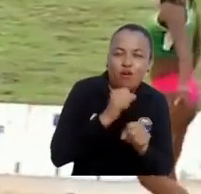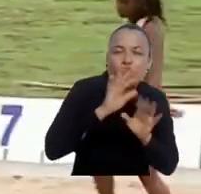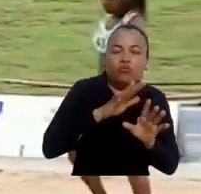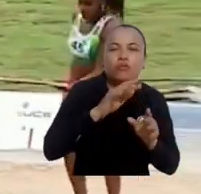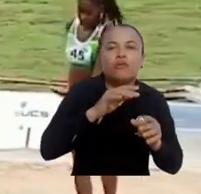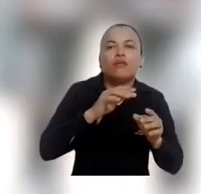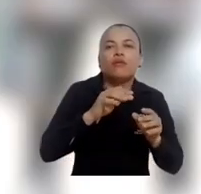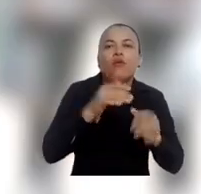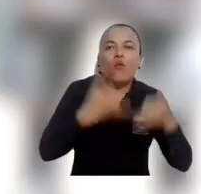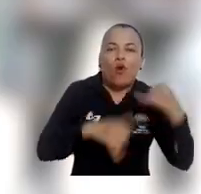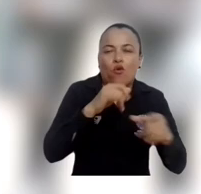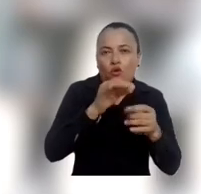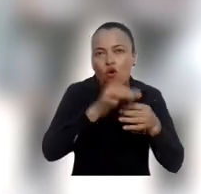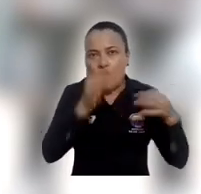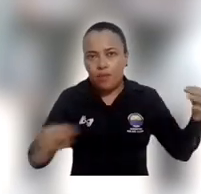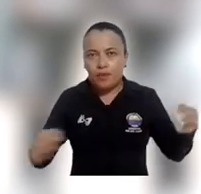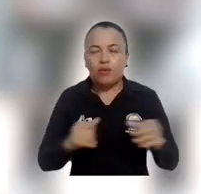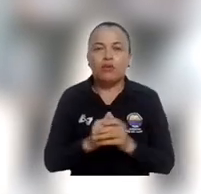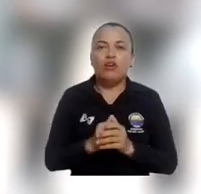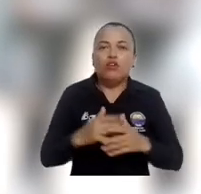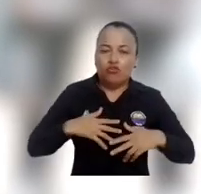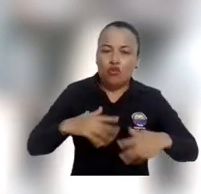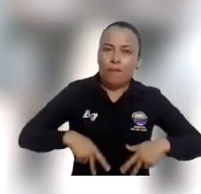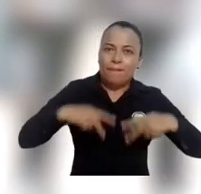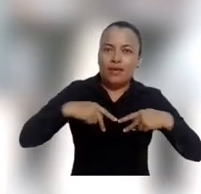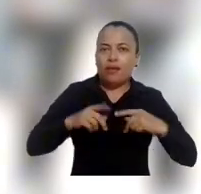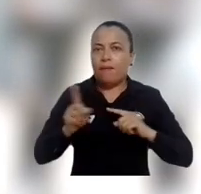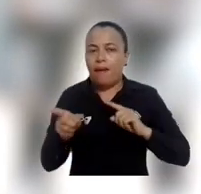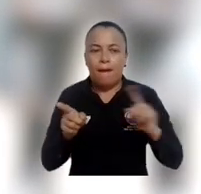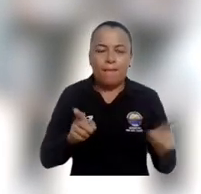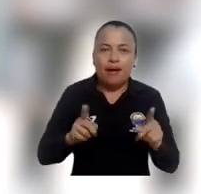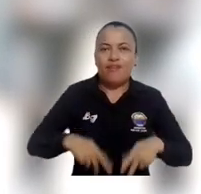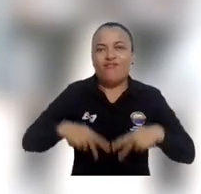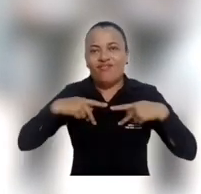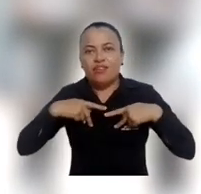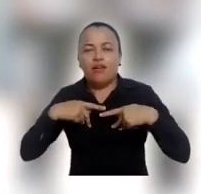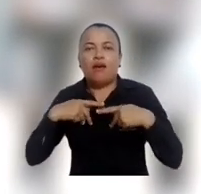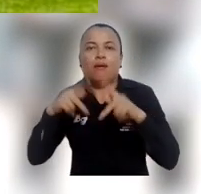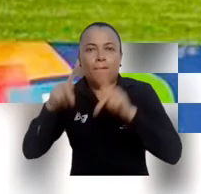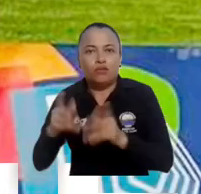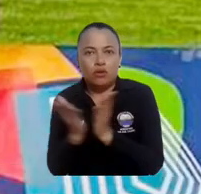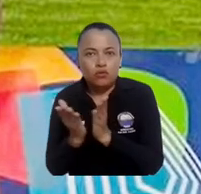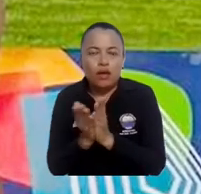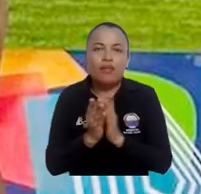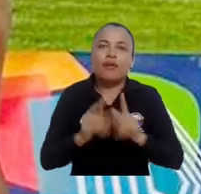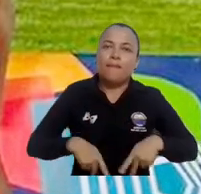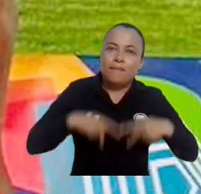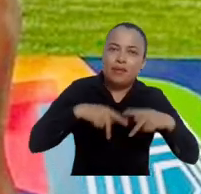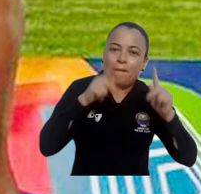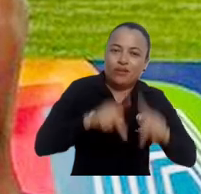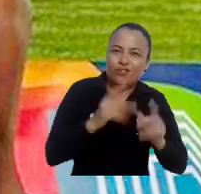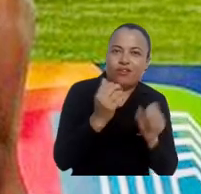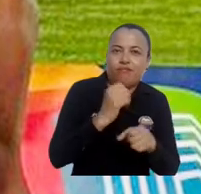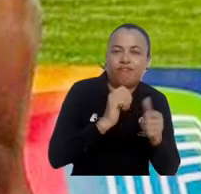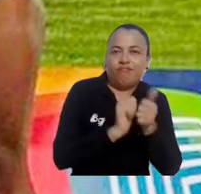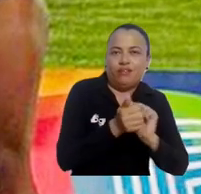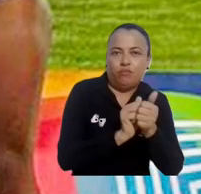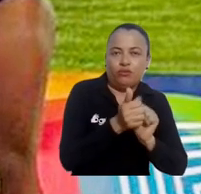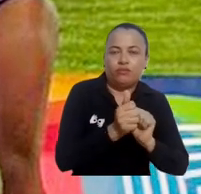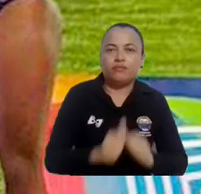tengo dos vidas y la Universidad de Magdalena me ha ayudado a tener esas dos vidas, la de estudiante y deportista.